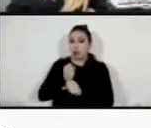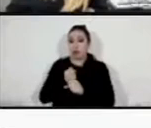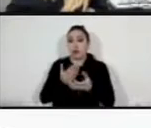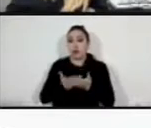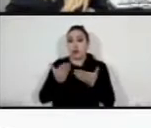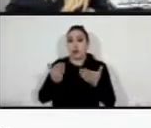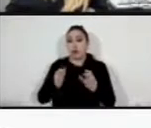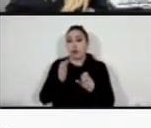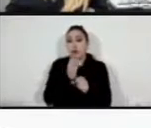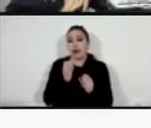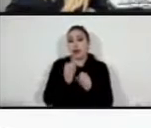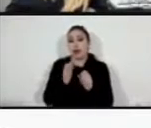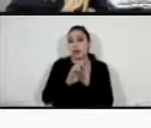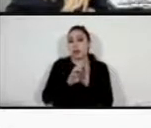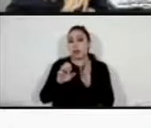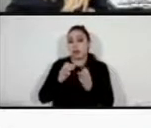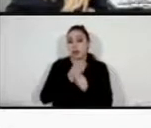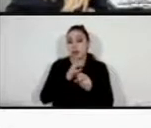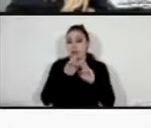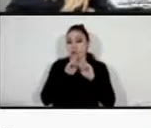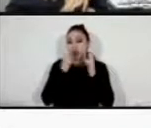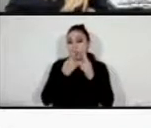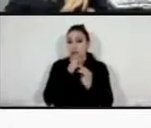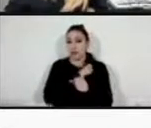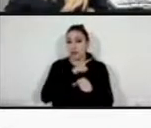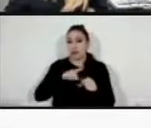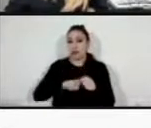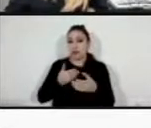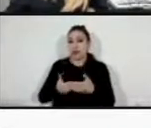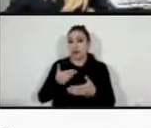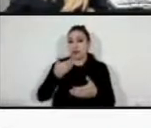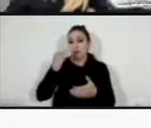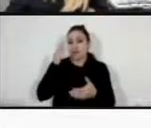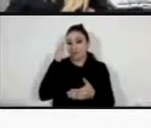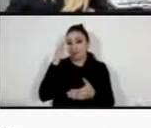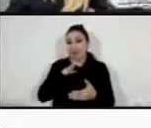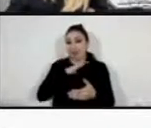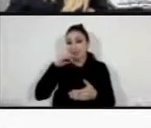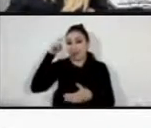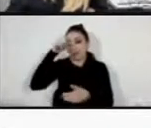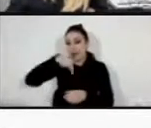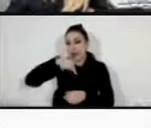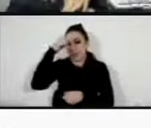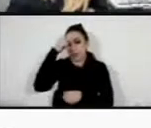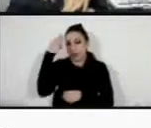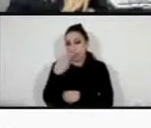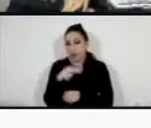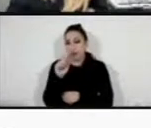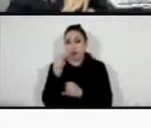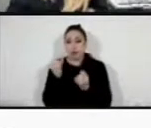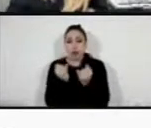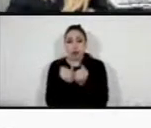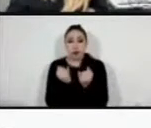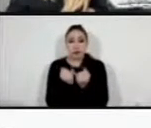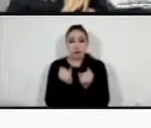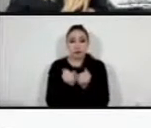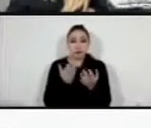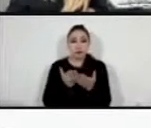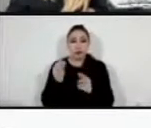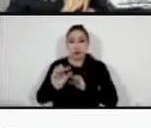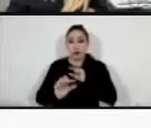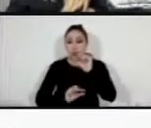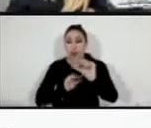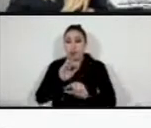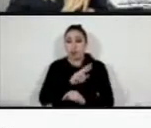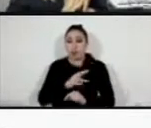la de hoy, en una coyuntura difícil para el país, en donde el conocimiento se ha alejado hoy más que nunca